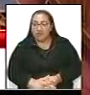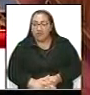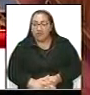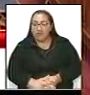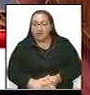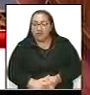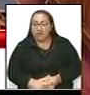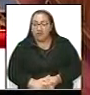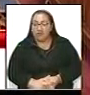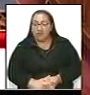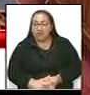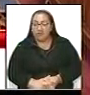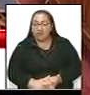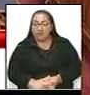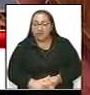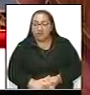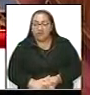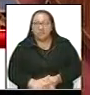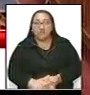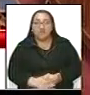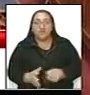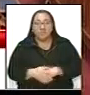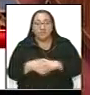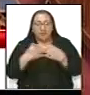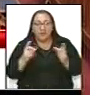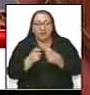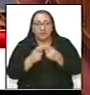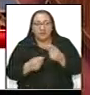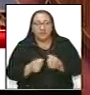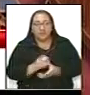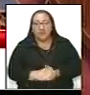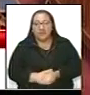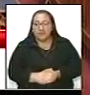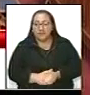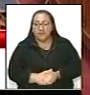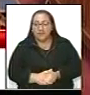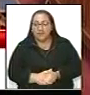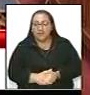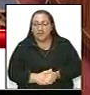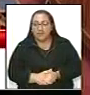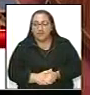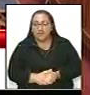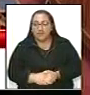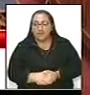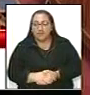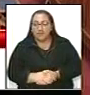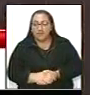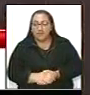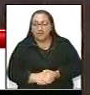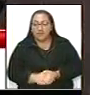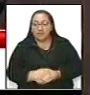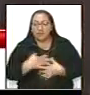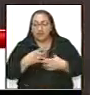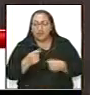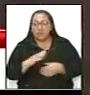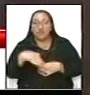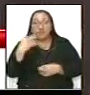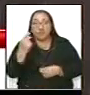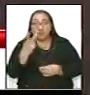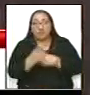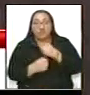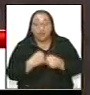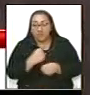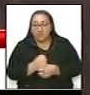Muchas gracias, presidente. Con el saludo cordial a todos mis colegas congresistas. Da un gusto que después de 25